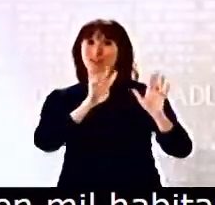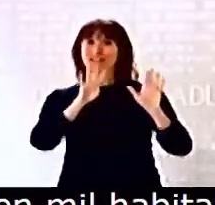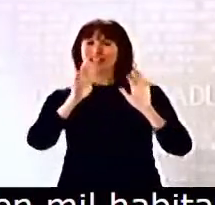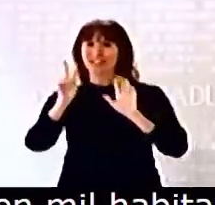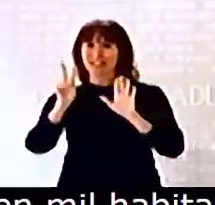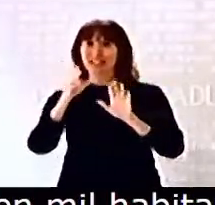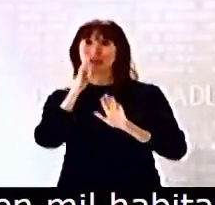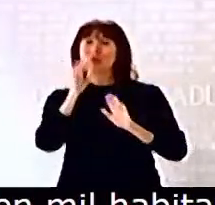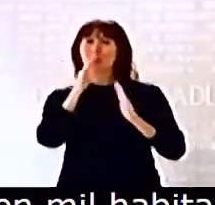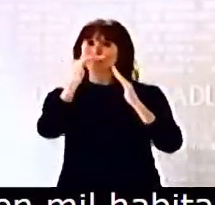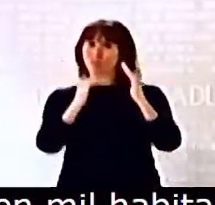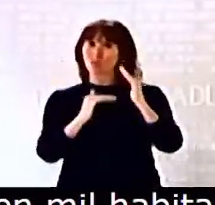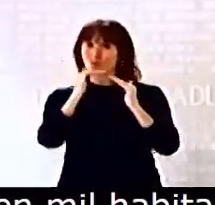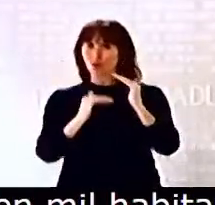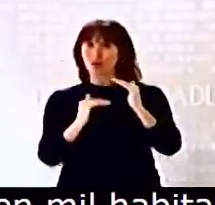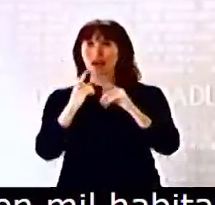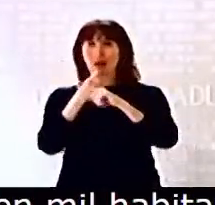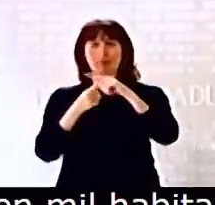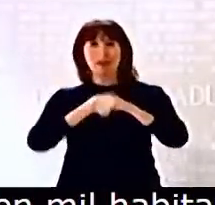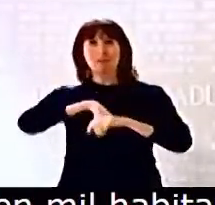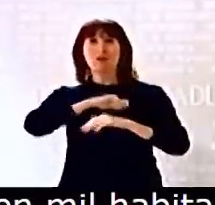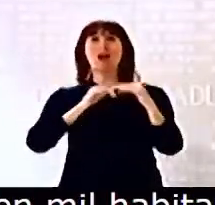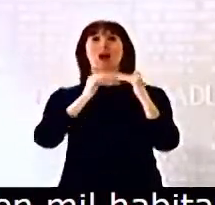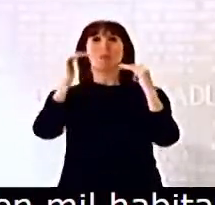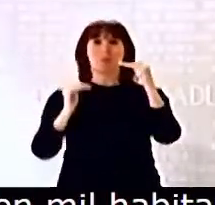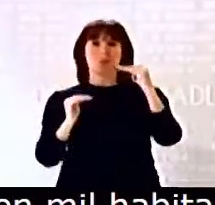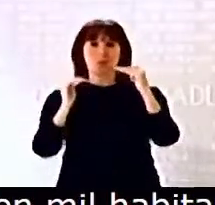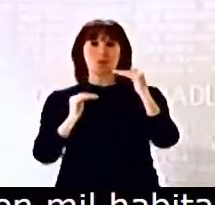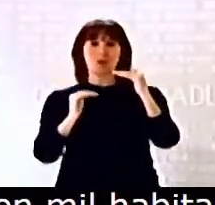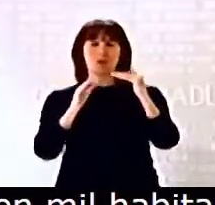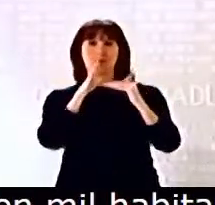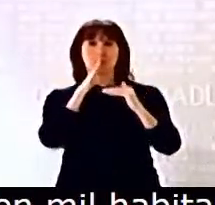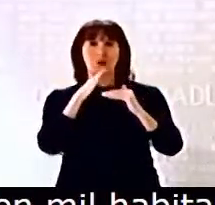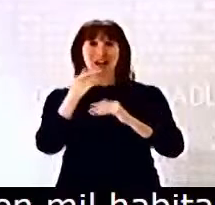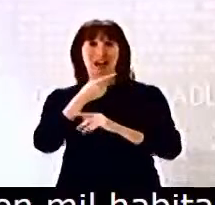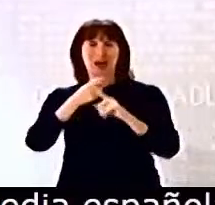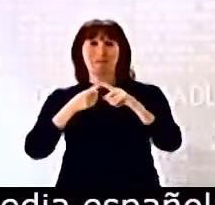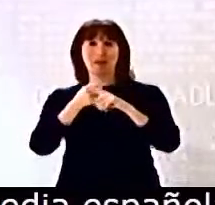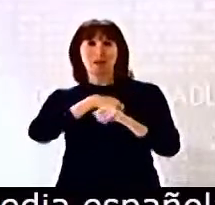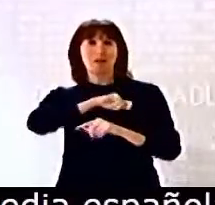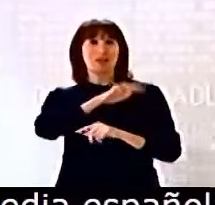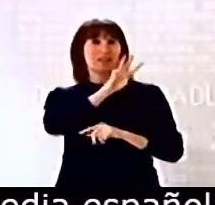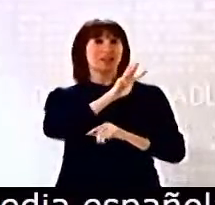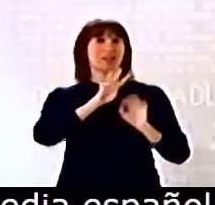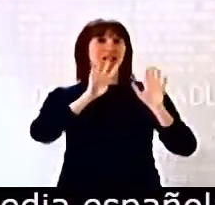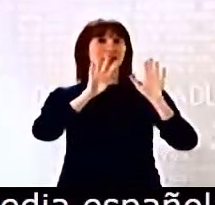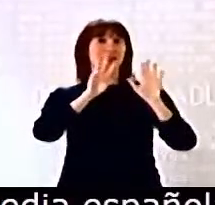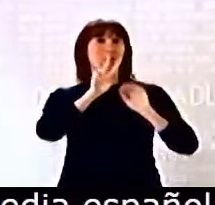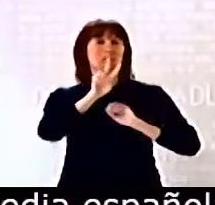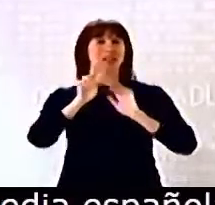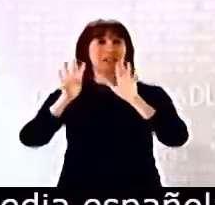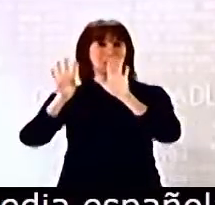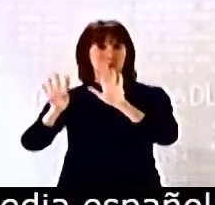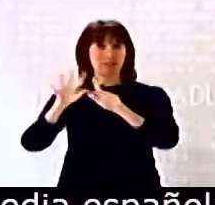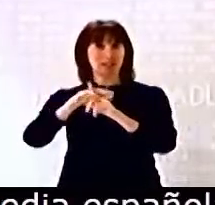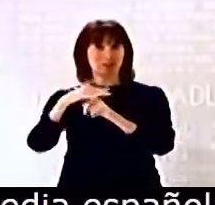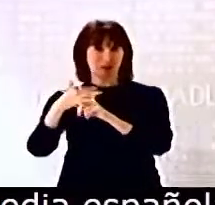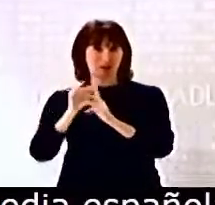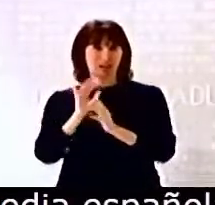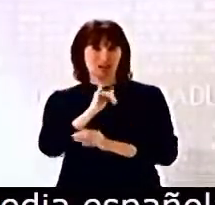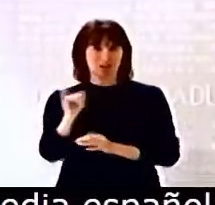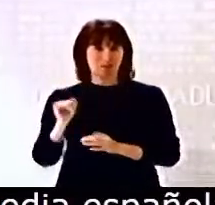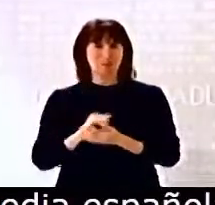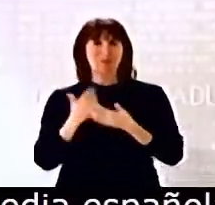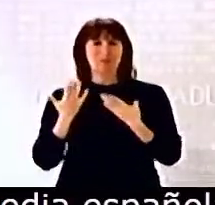estamos por debajo de la media española, que es de 329 casos por cada 100.000 habitantes.